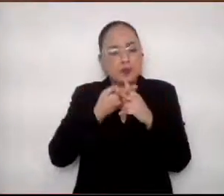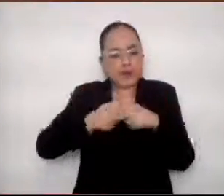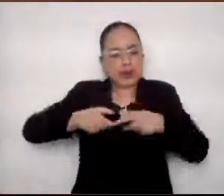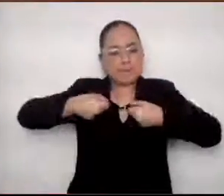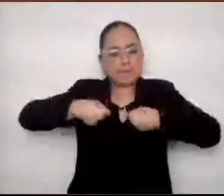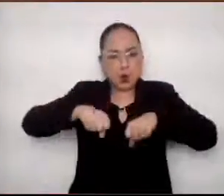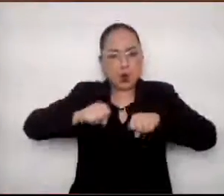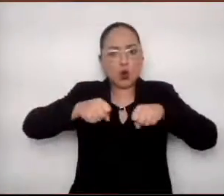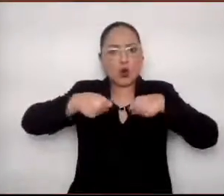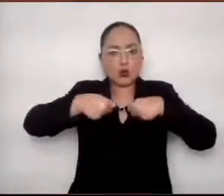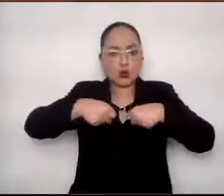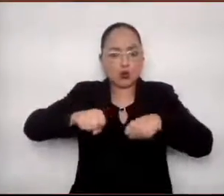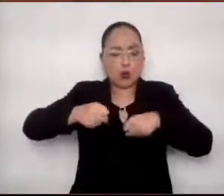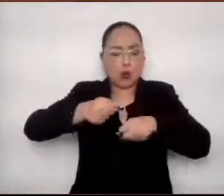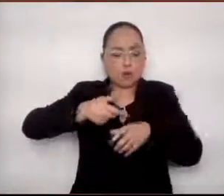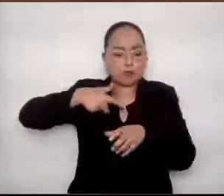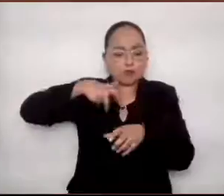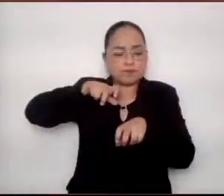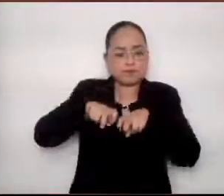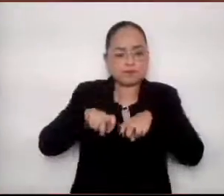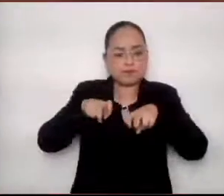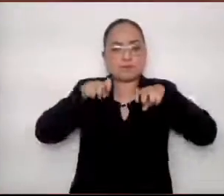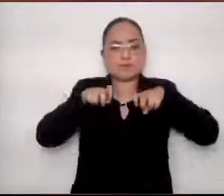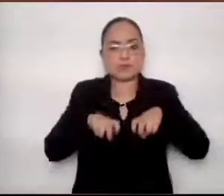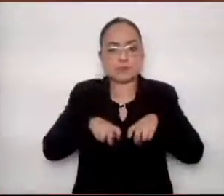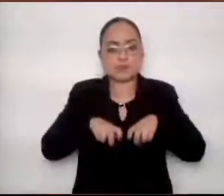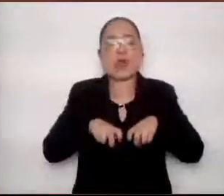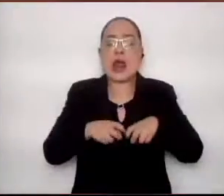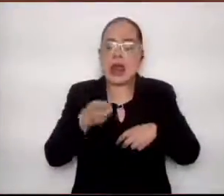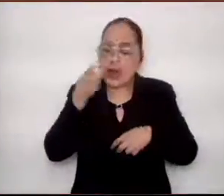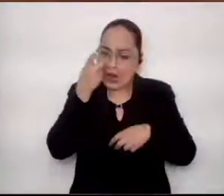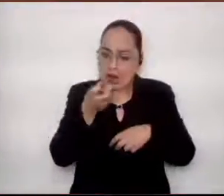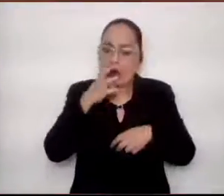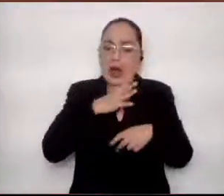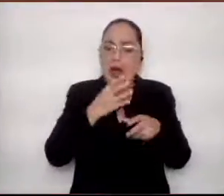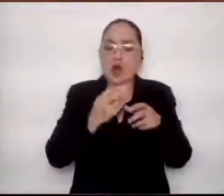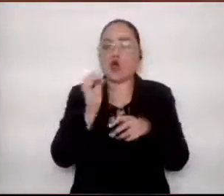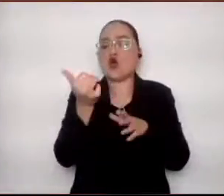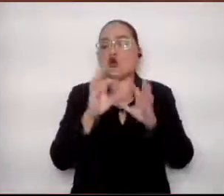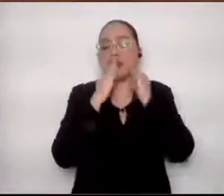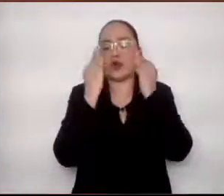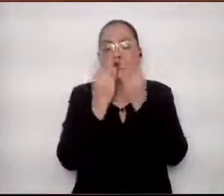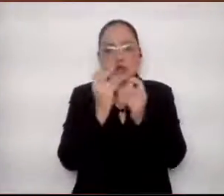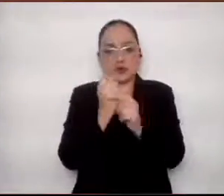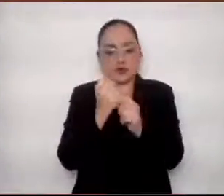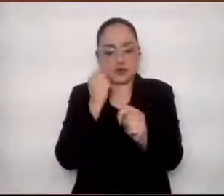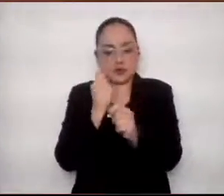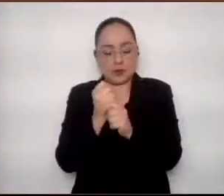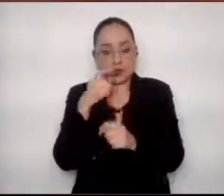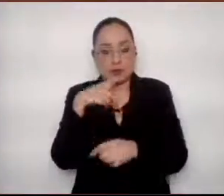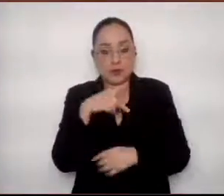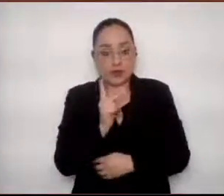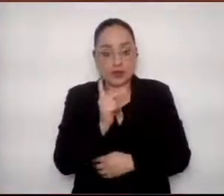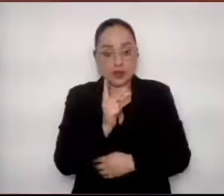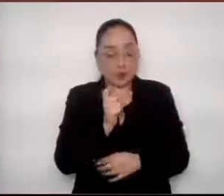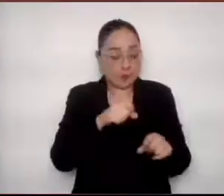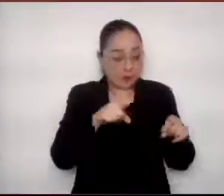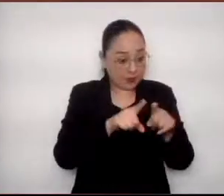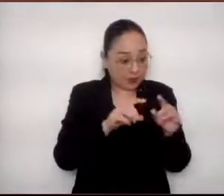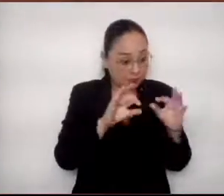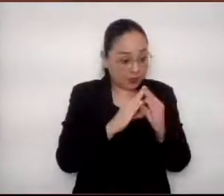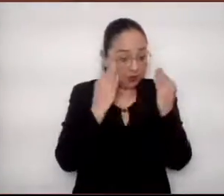medio alterno de transporte. Sin embargo, este sistema de